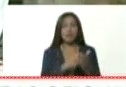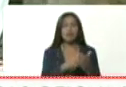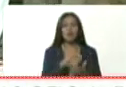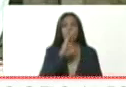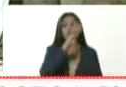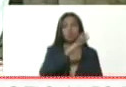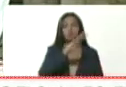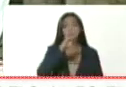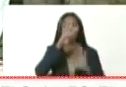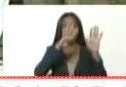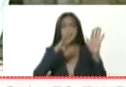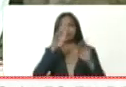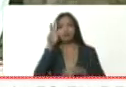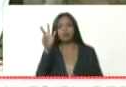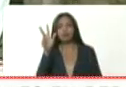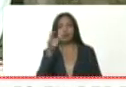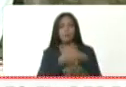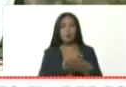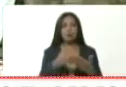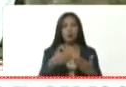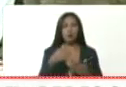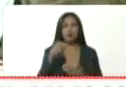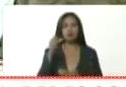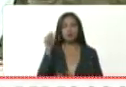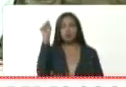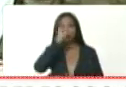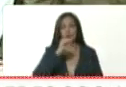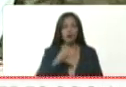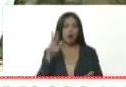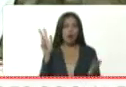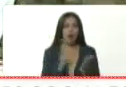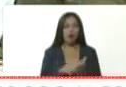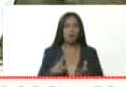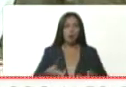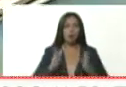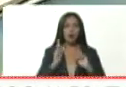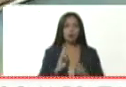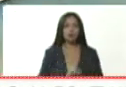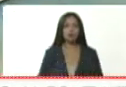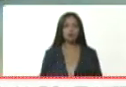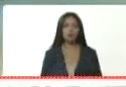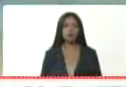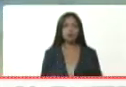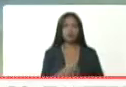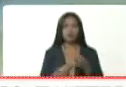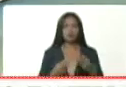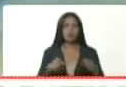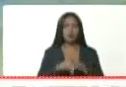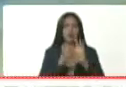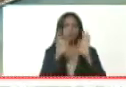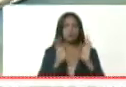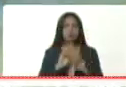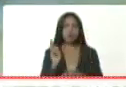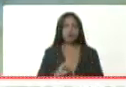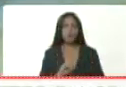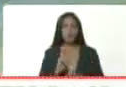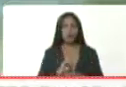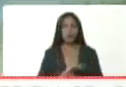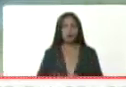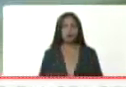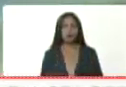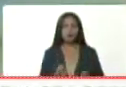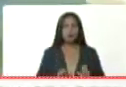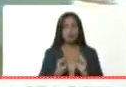493 millones de bolívares aprobados ejecútese de manera inmediata para